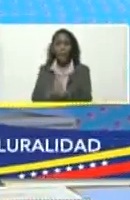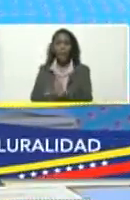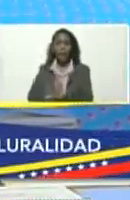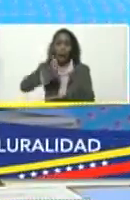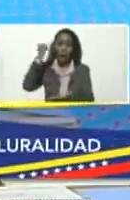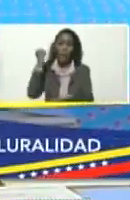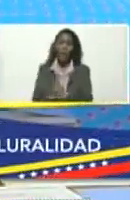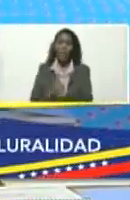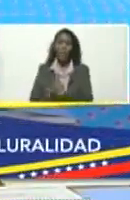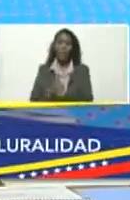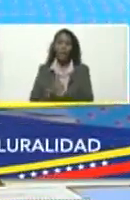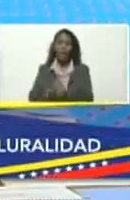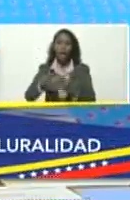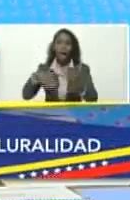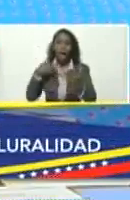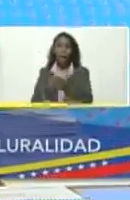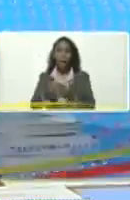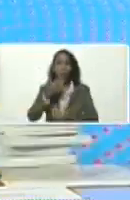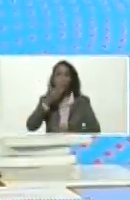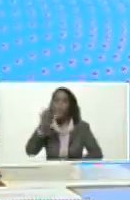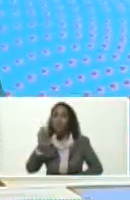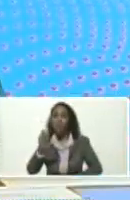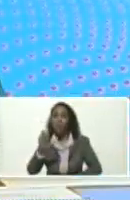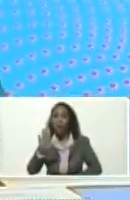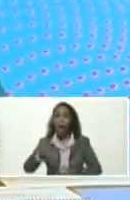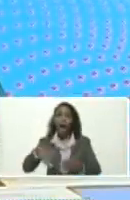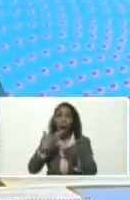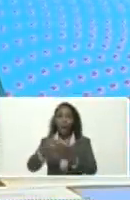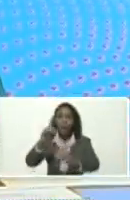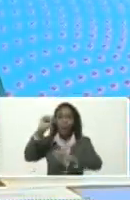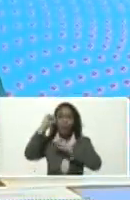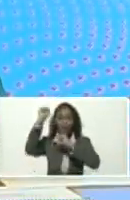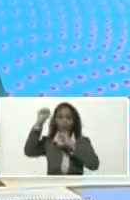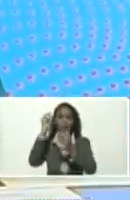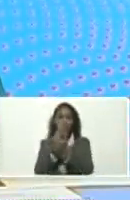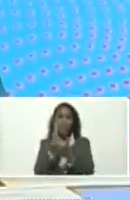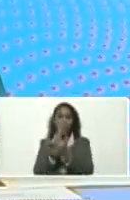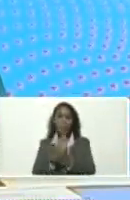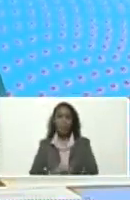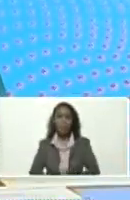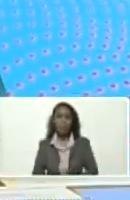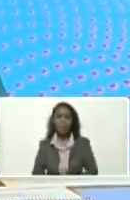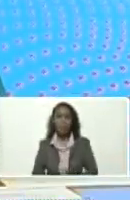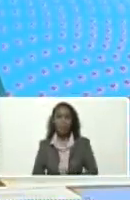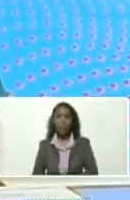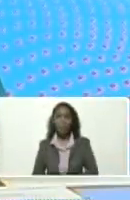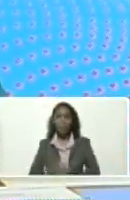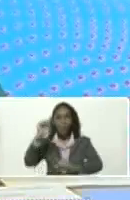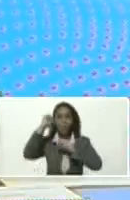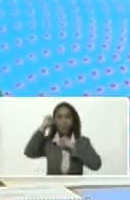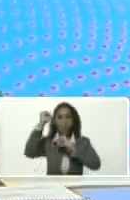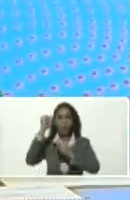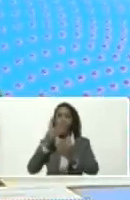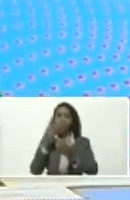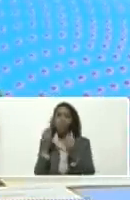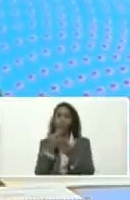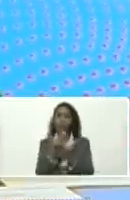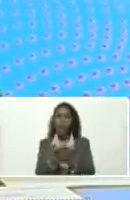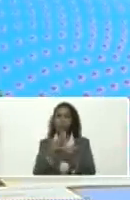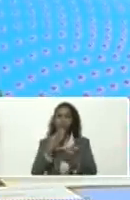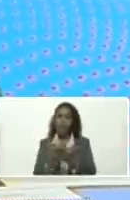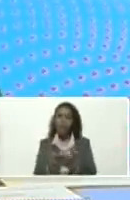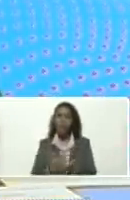amén, amén. Hasta la próxima. Hasta la victoria siempre. Venceremos. Muchas gracias.